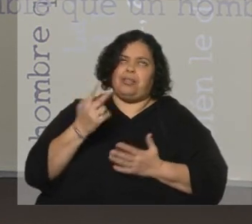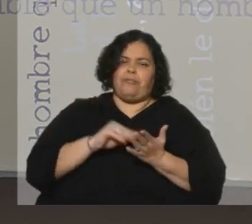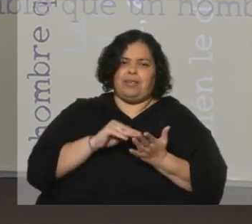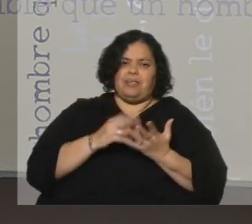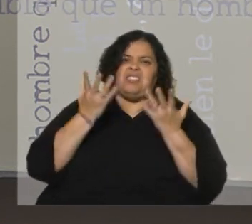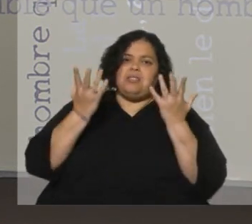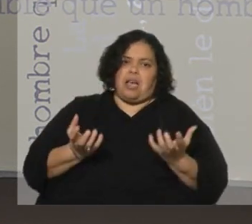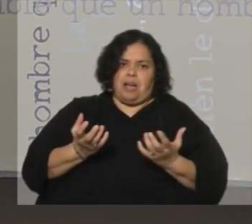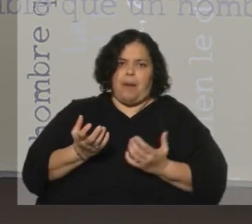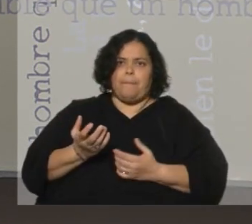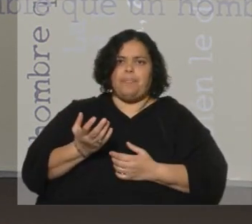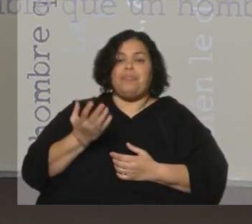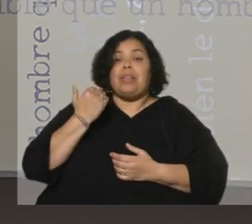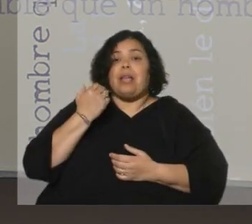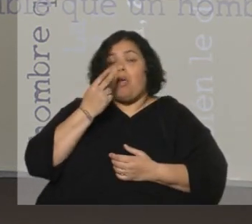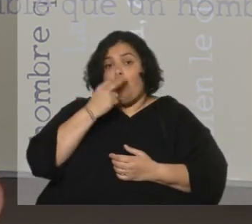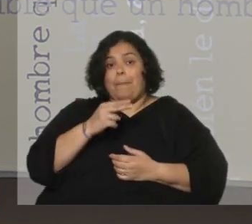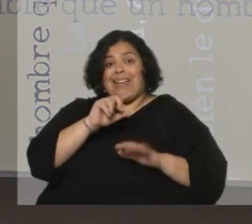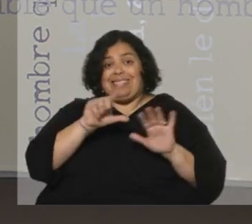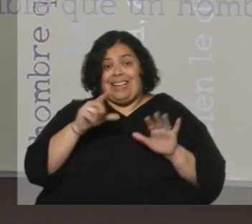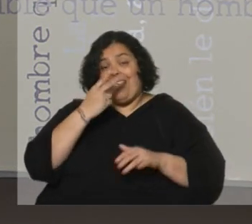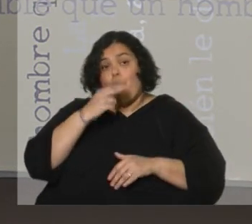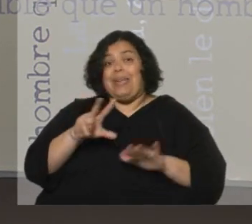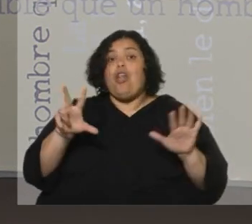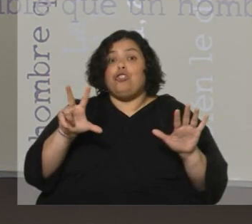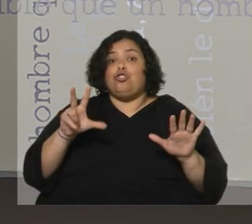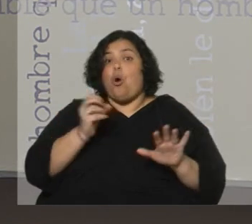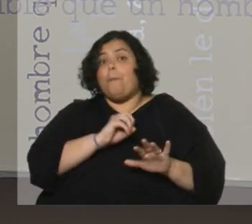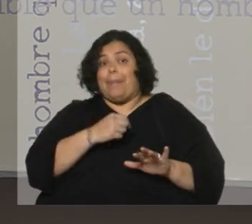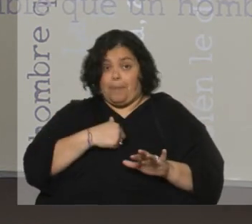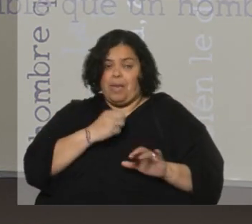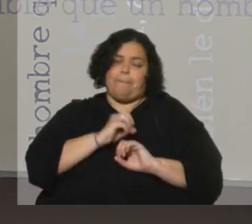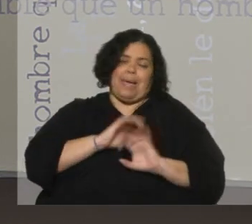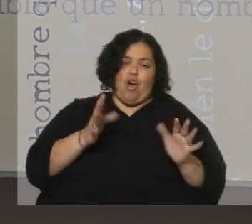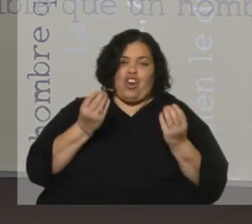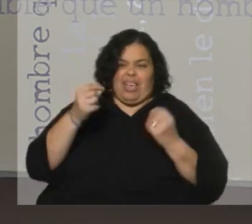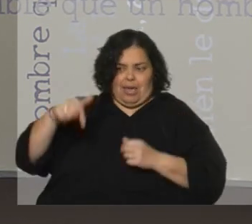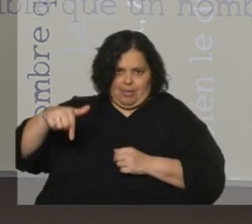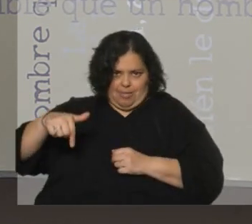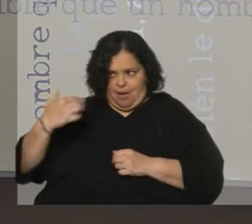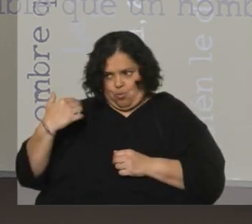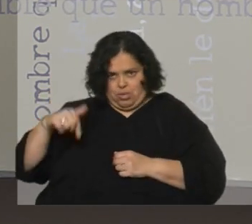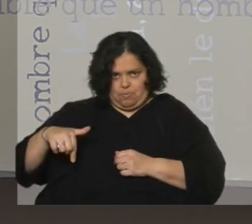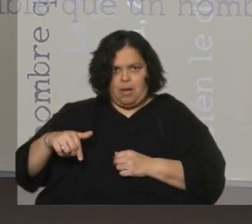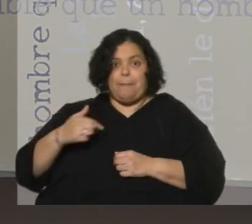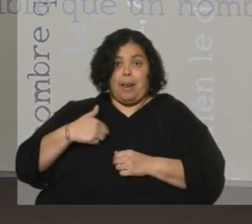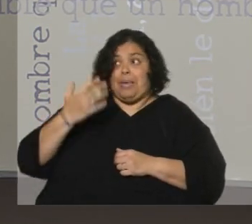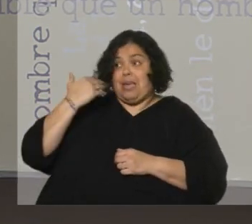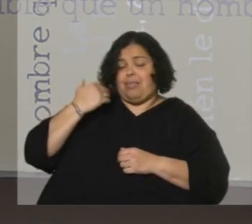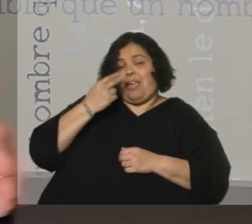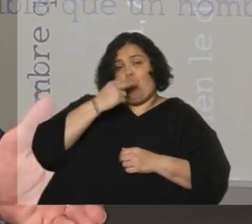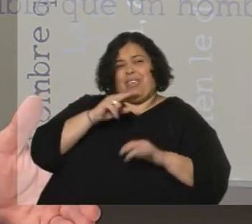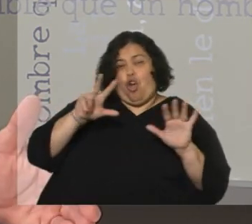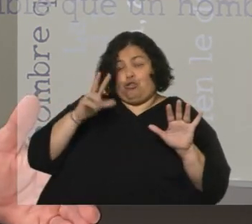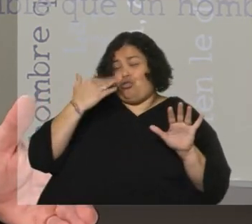caso la 2007 2008 fue mucho peor que esta mi zona por lo menos fue realmente fatal Este pero yo creo que